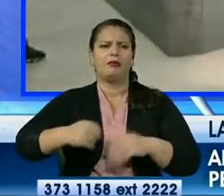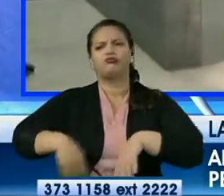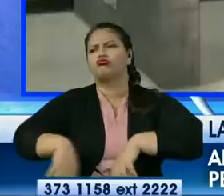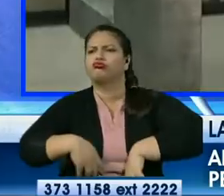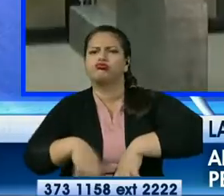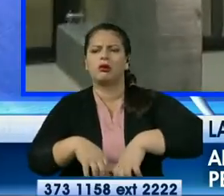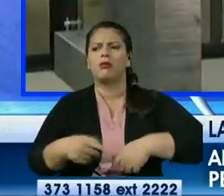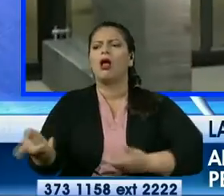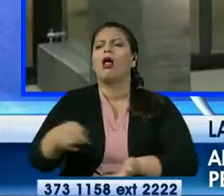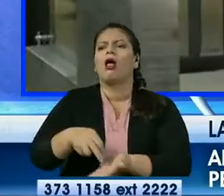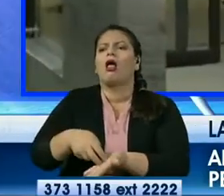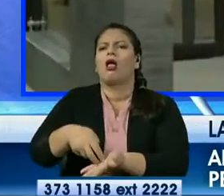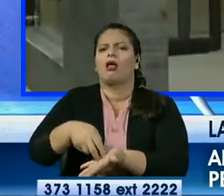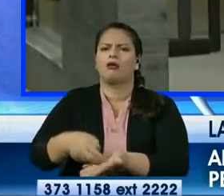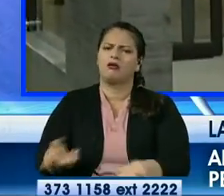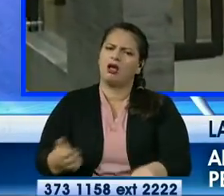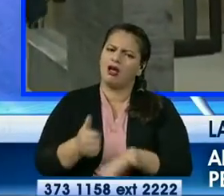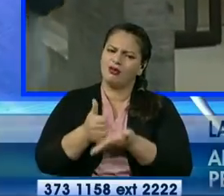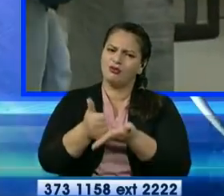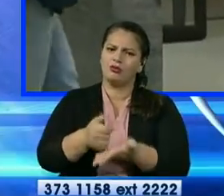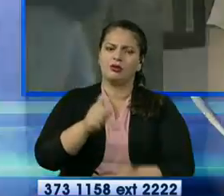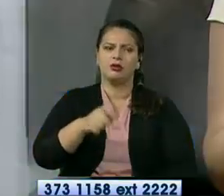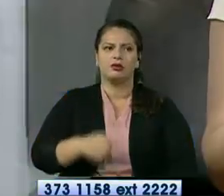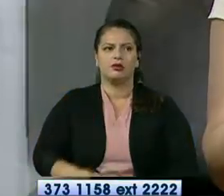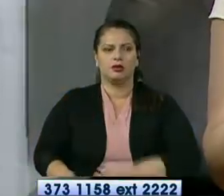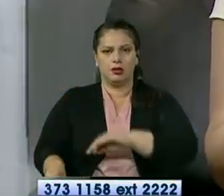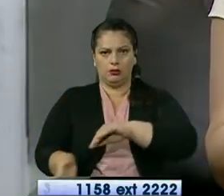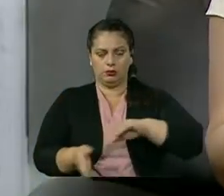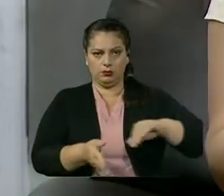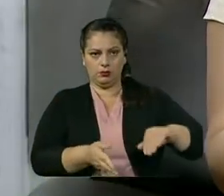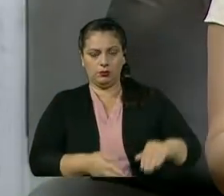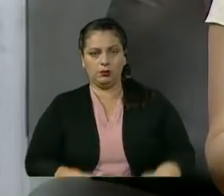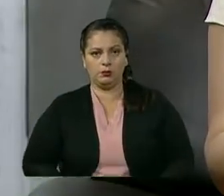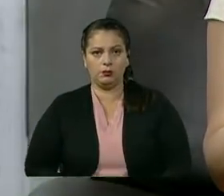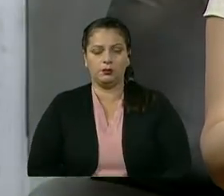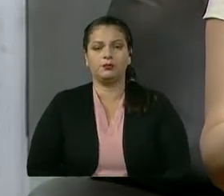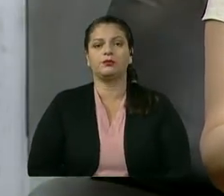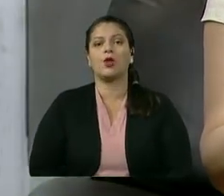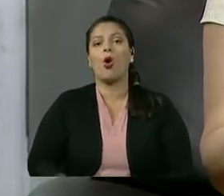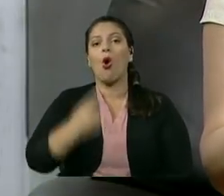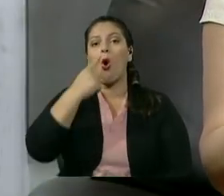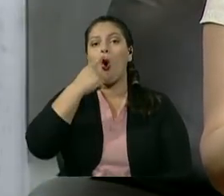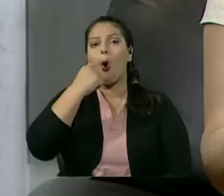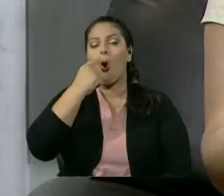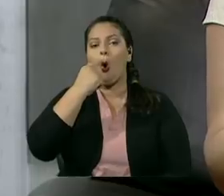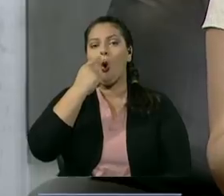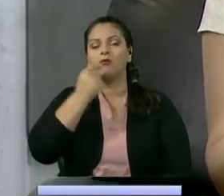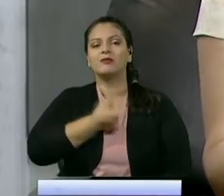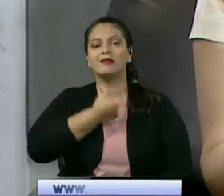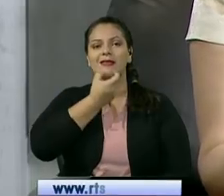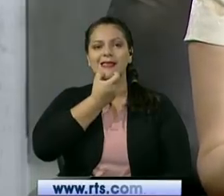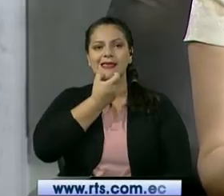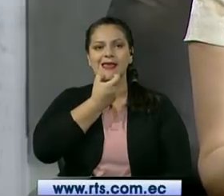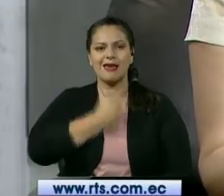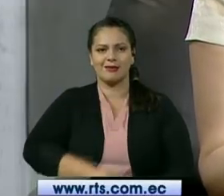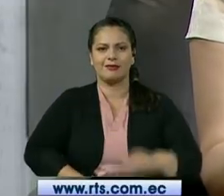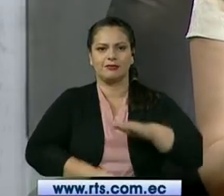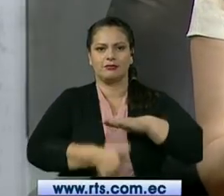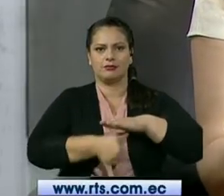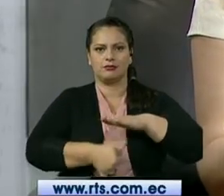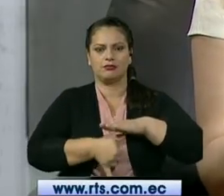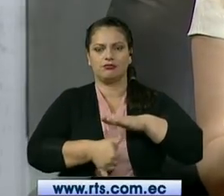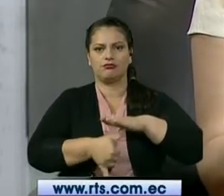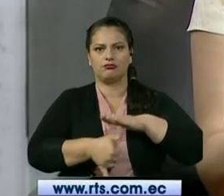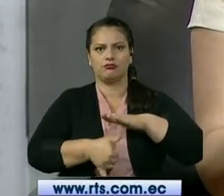otra información. Quiero contarles ahora que un travesti fue aprehendido luego de aparentemente asaltar a un